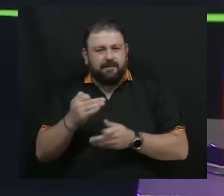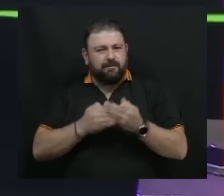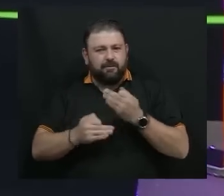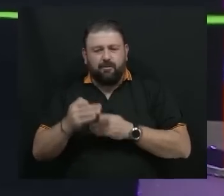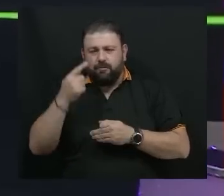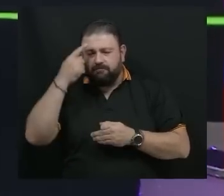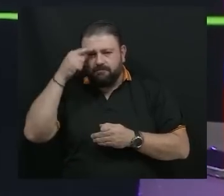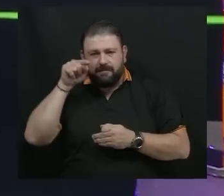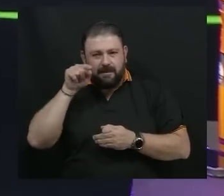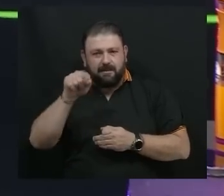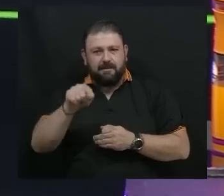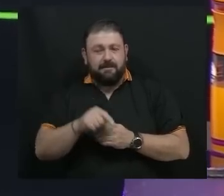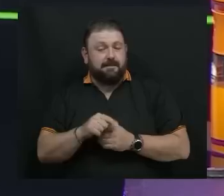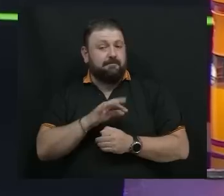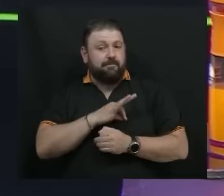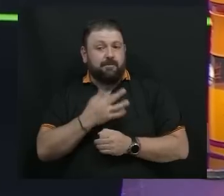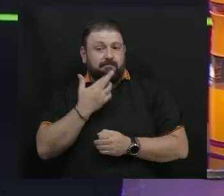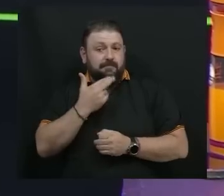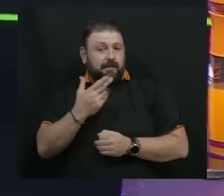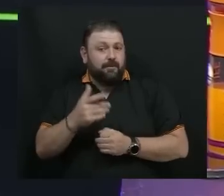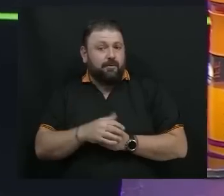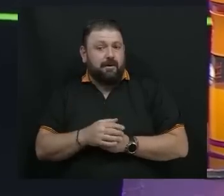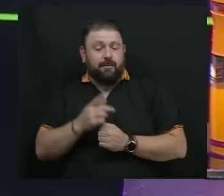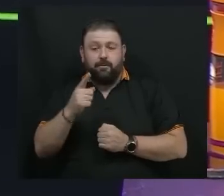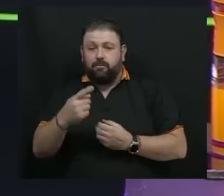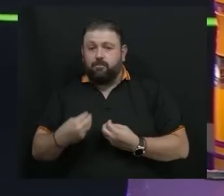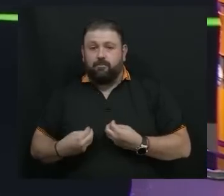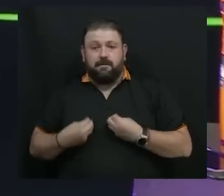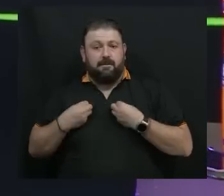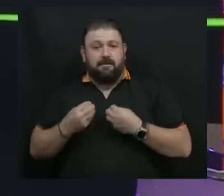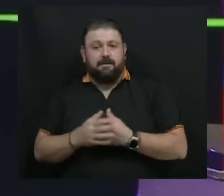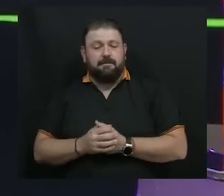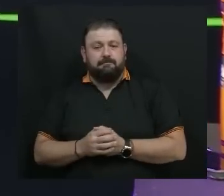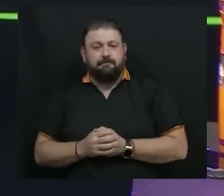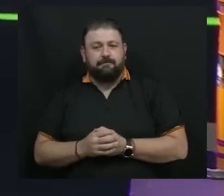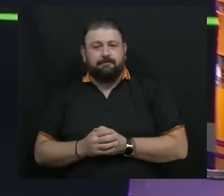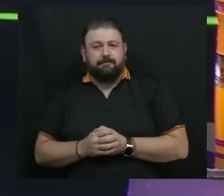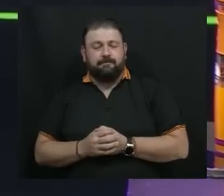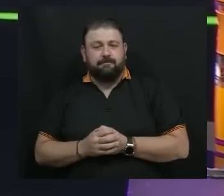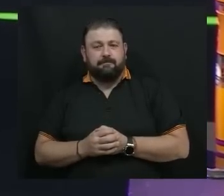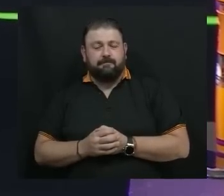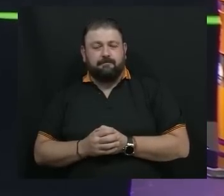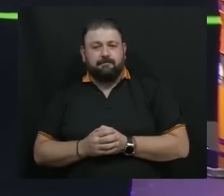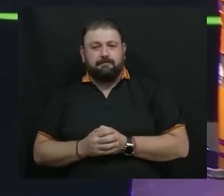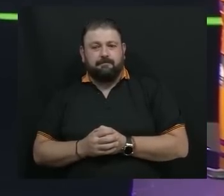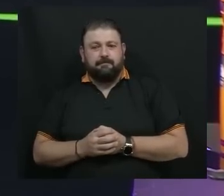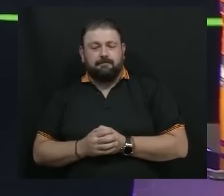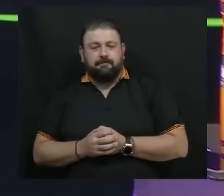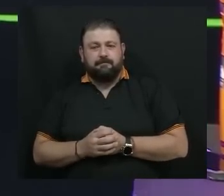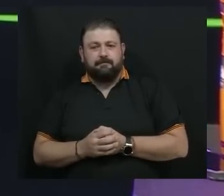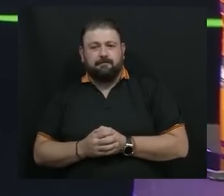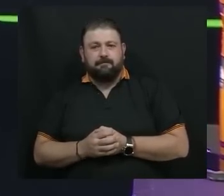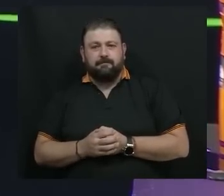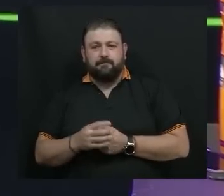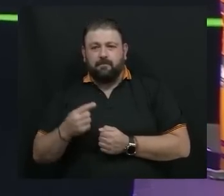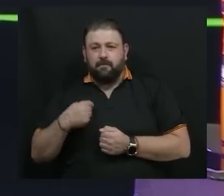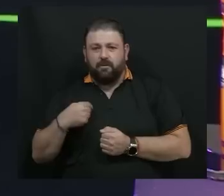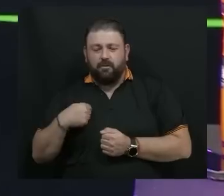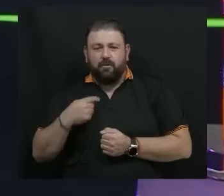una herramienta para cambiar tu estilo de vida. Miren, les quiero